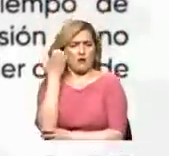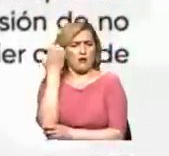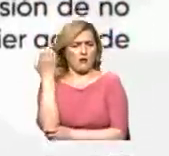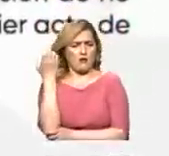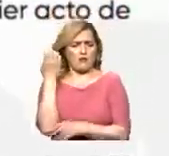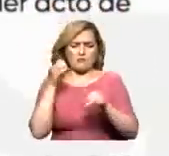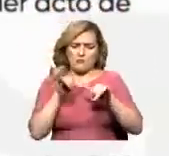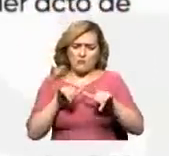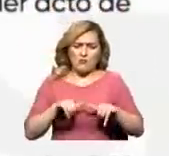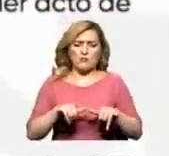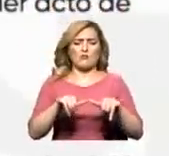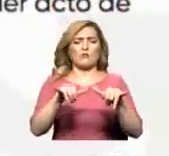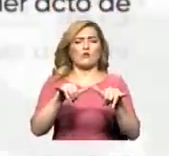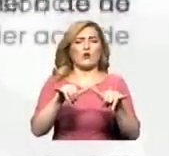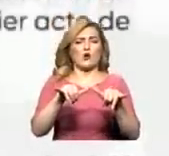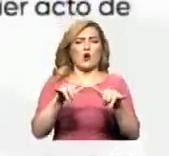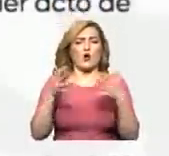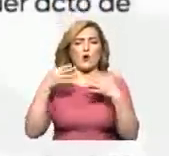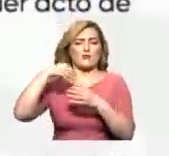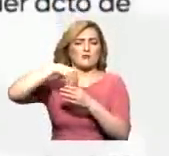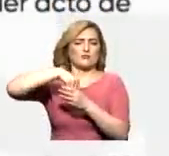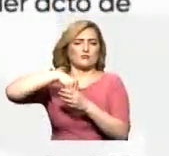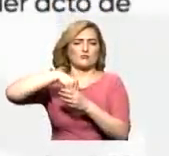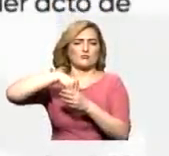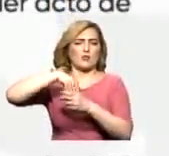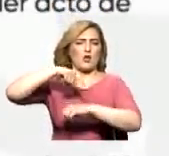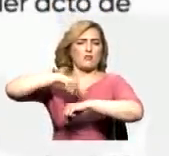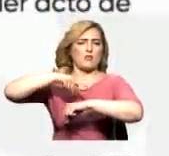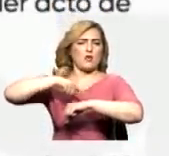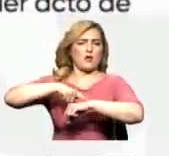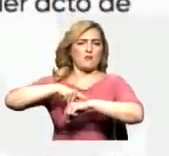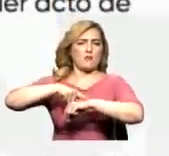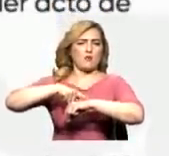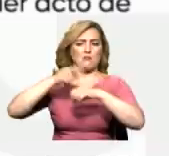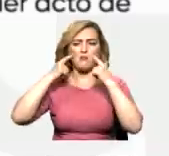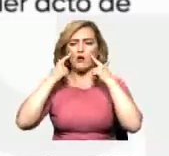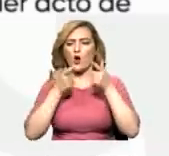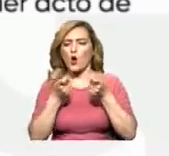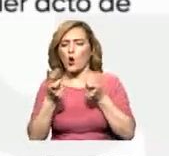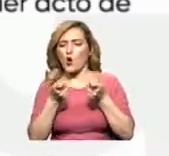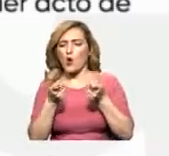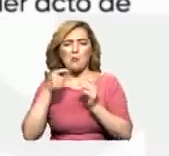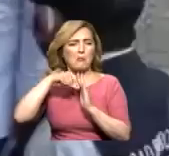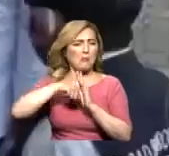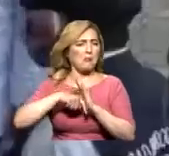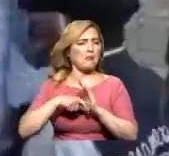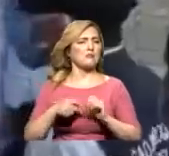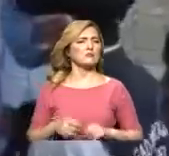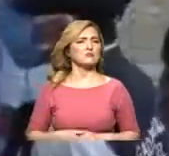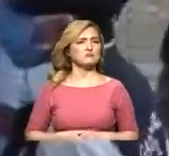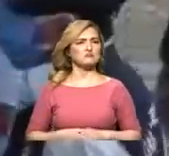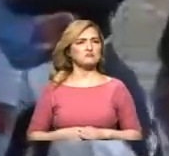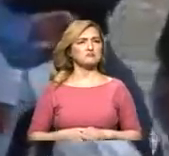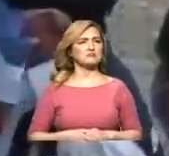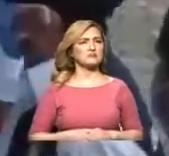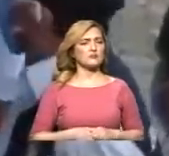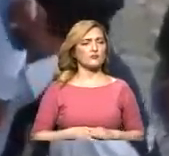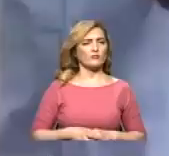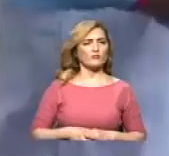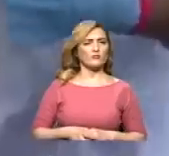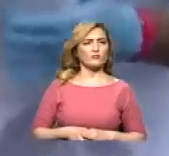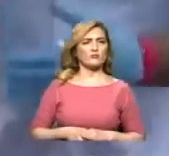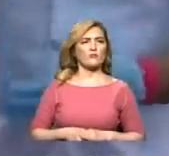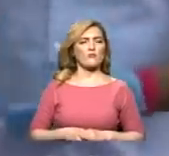mantiene permanentemente fuera de Guayaquil, limitando su tiempo para realizar un control exhaustivo. En Guayaquil, Carlos